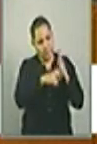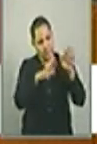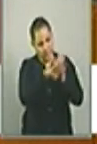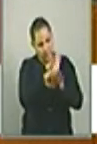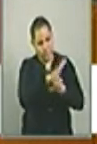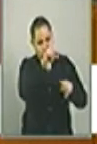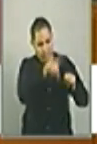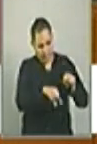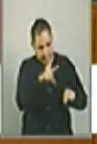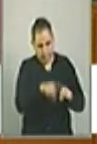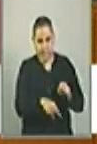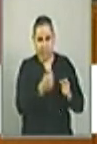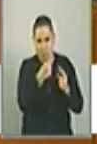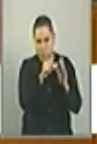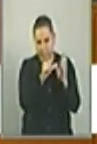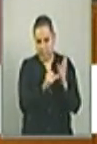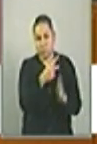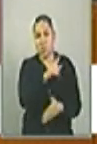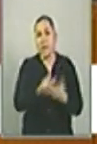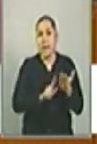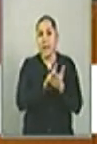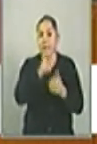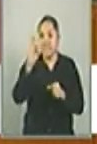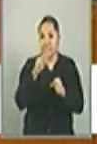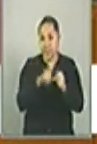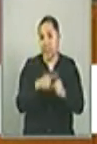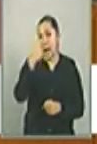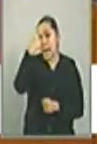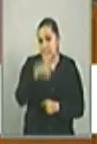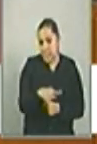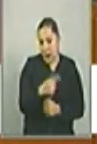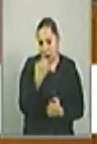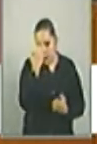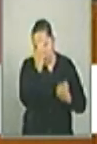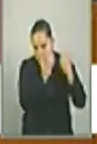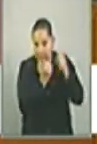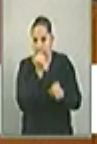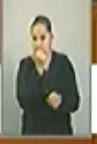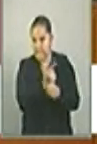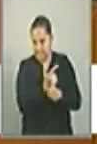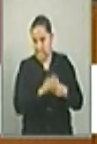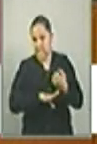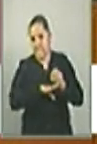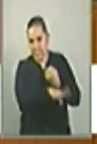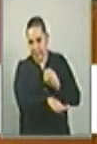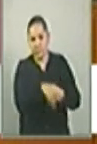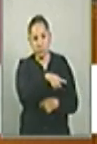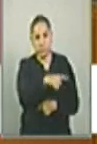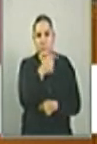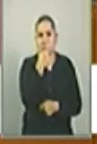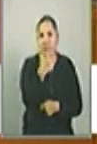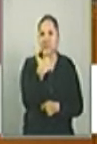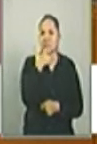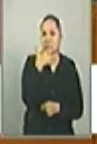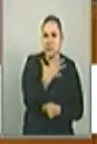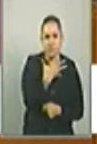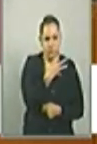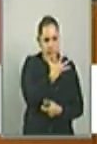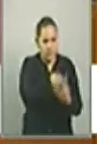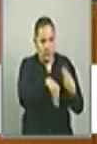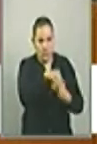la Prevención e Identificación de Operaciones con Recursos de Procedencia Ilícita y deroga el párrafo cuarto del